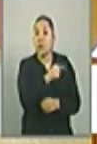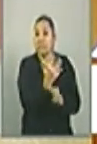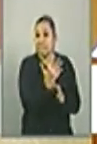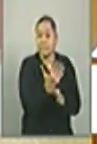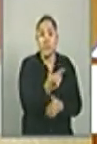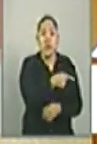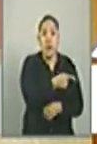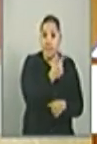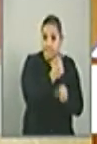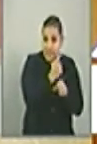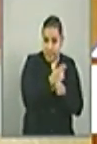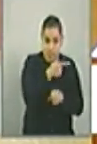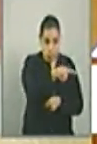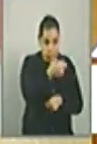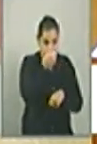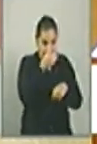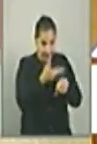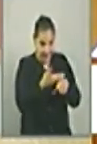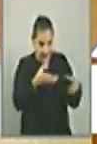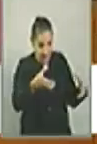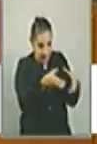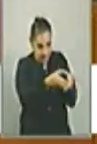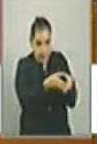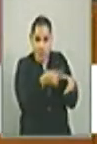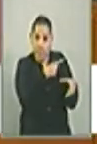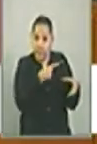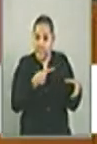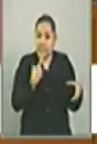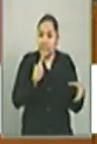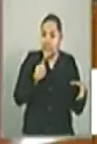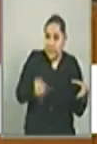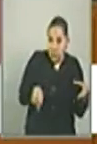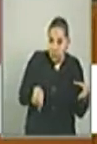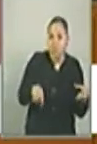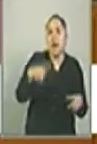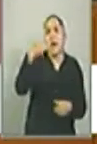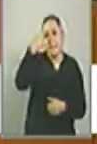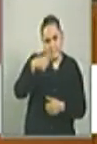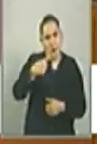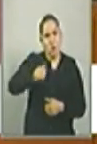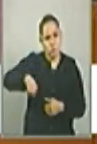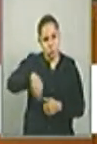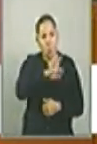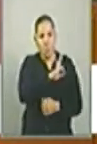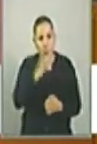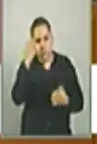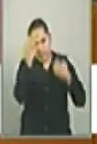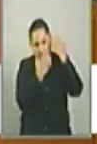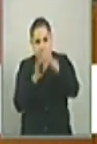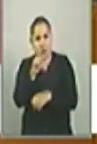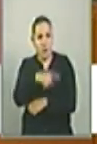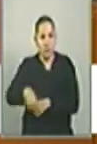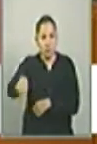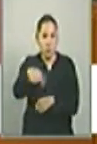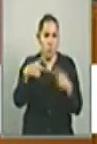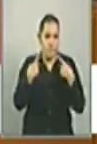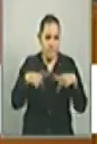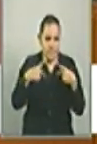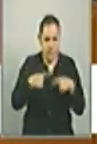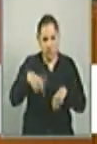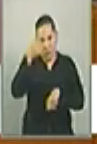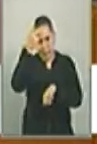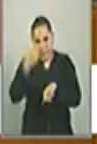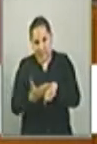de la Secretaría para proceder penalmente en contra de los empleados, directivos, funcionarios, consejeros o de cualquier persona